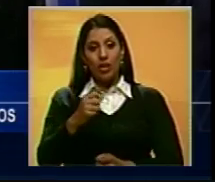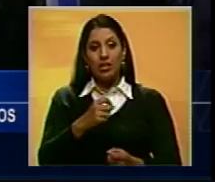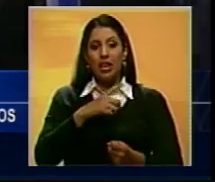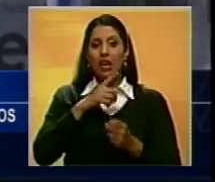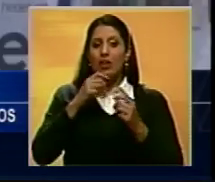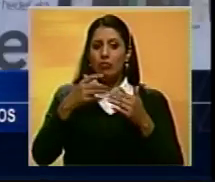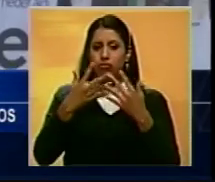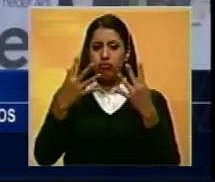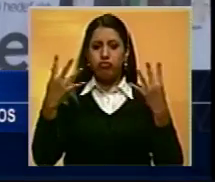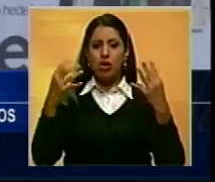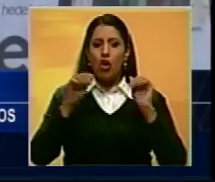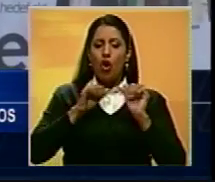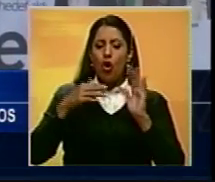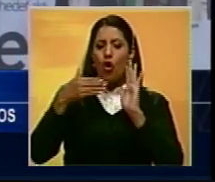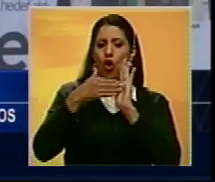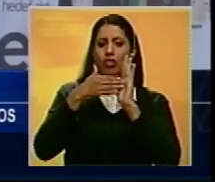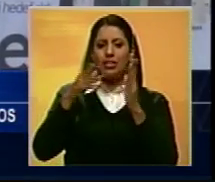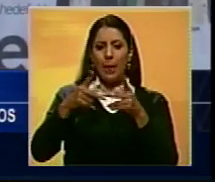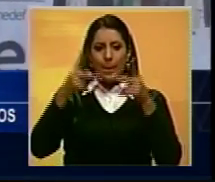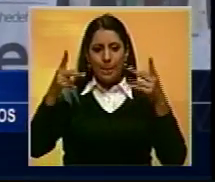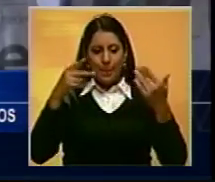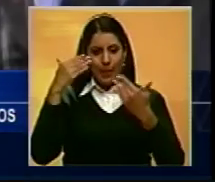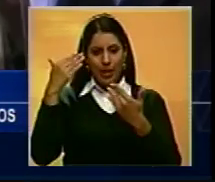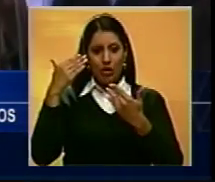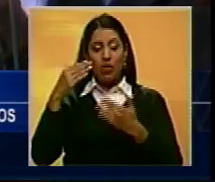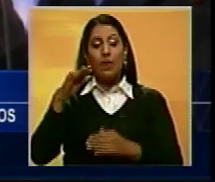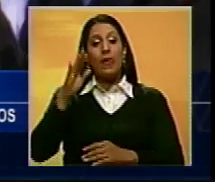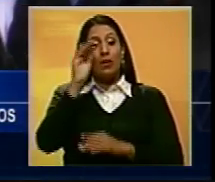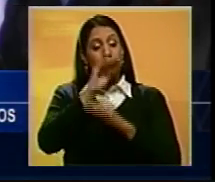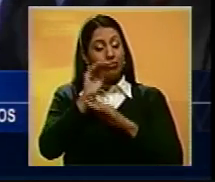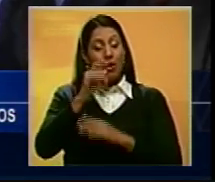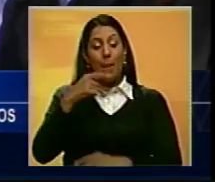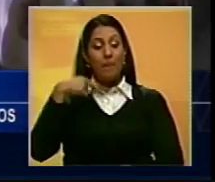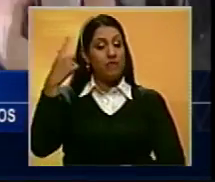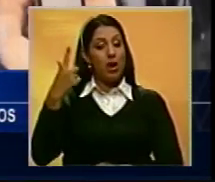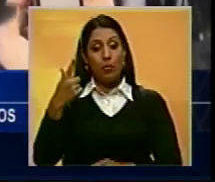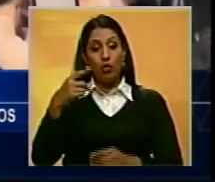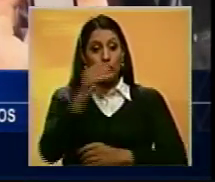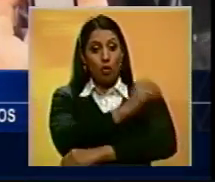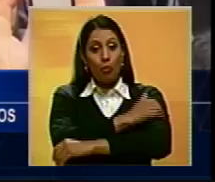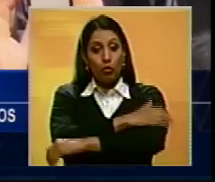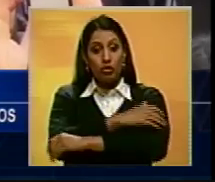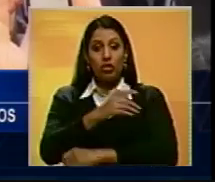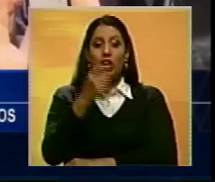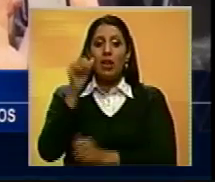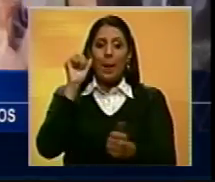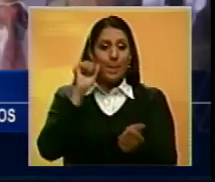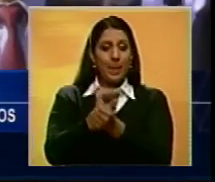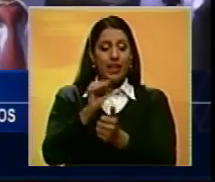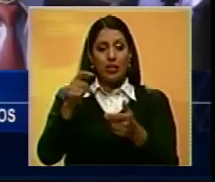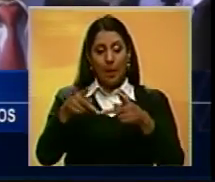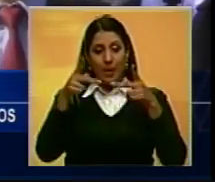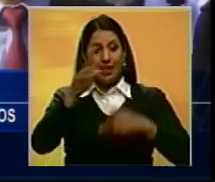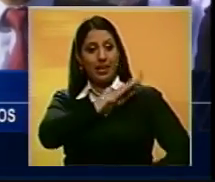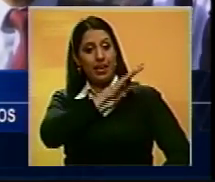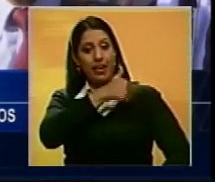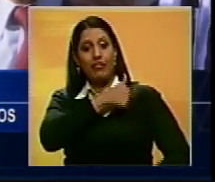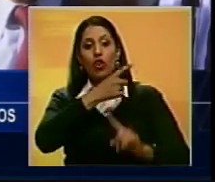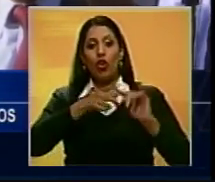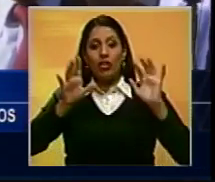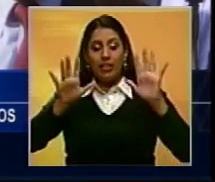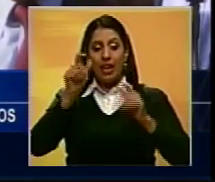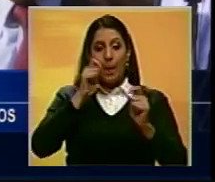una redada contra el diario Cumhuriyet, prestigioso periódico de oposición, y detuvo a su editor y jefe y otros